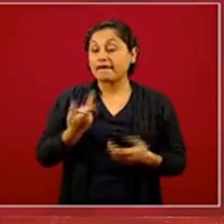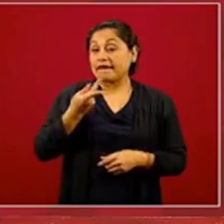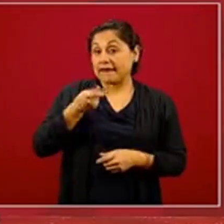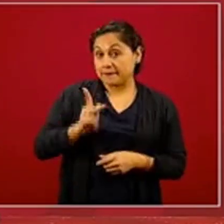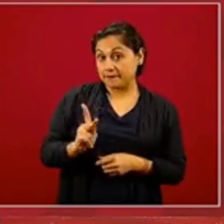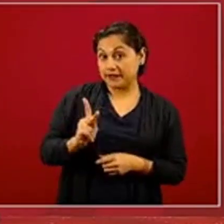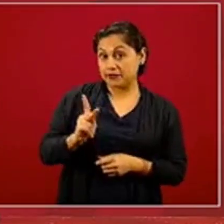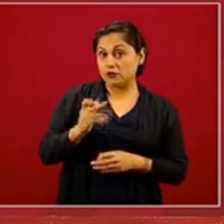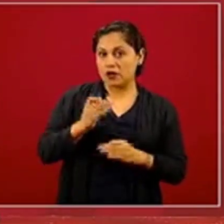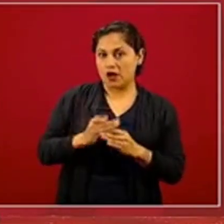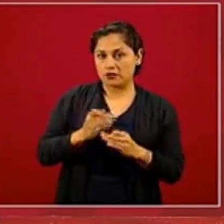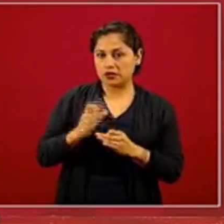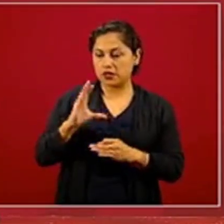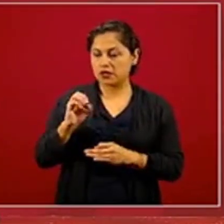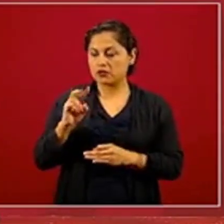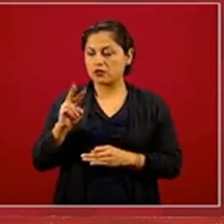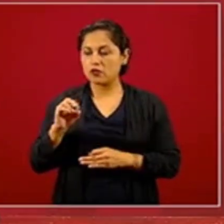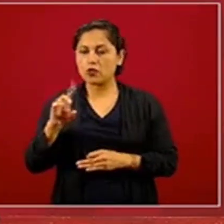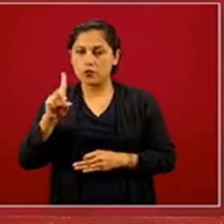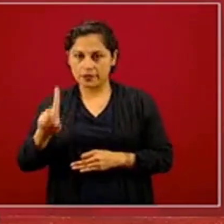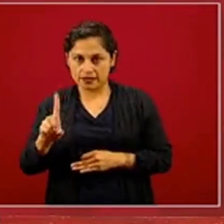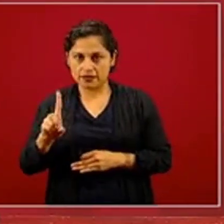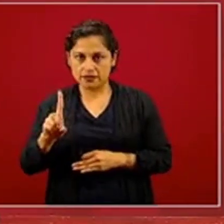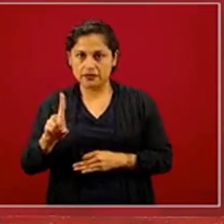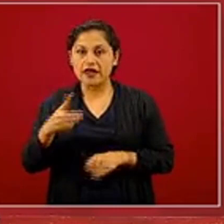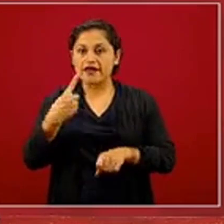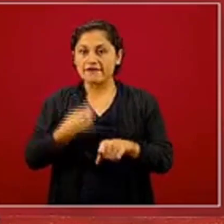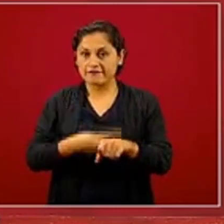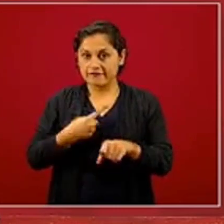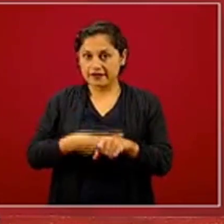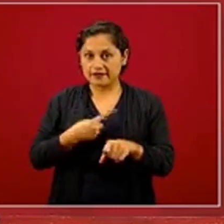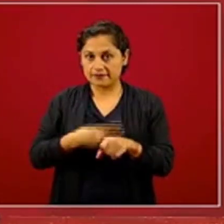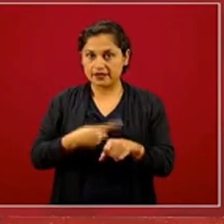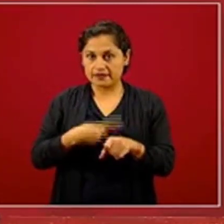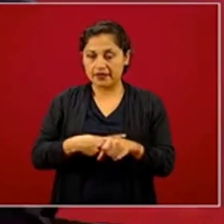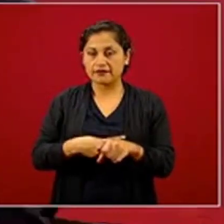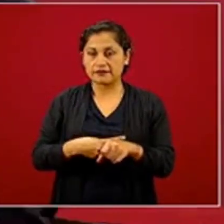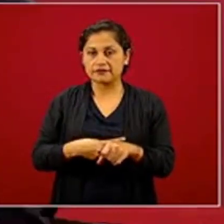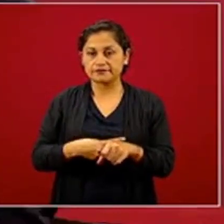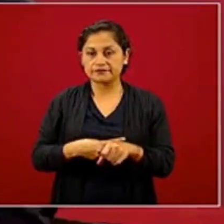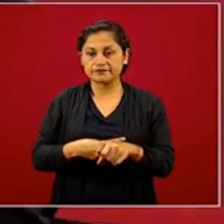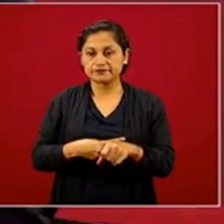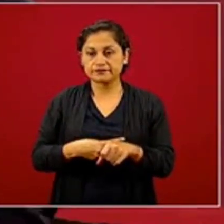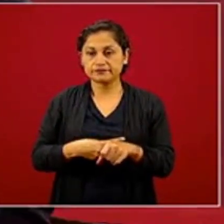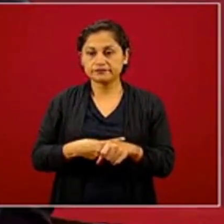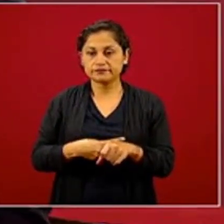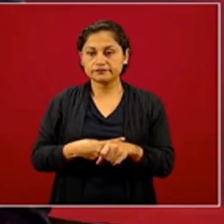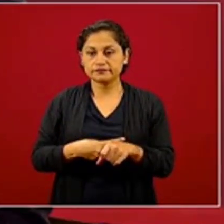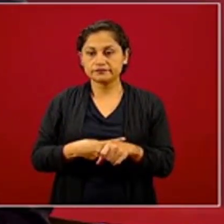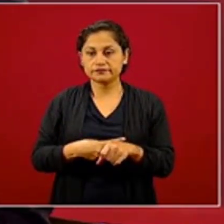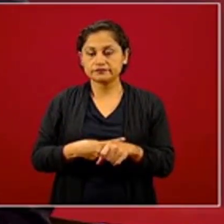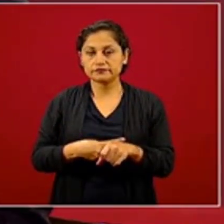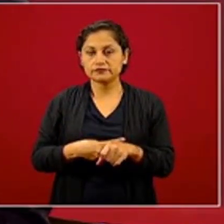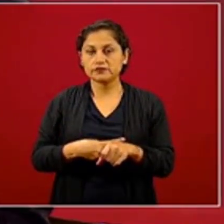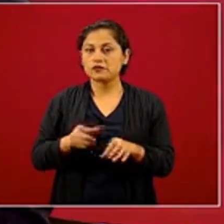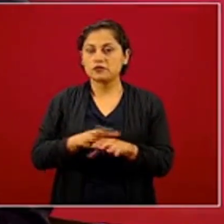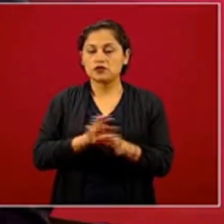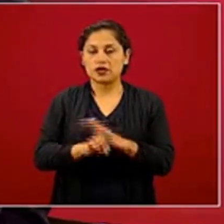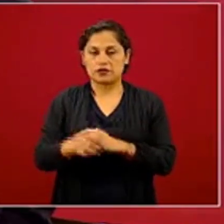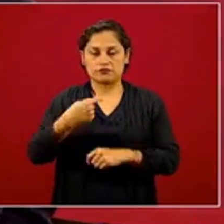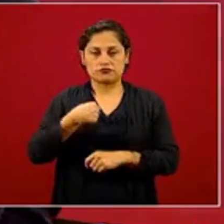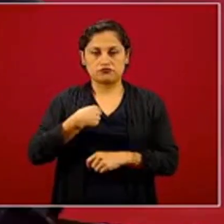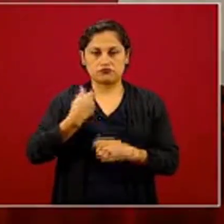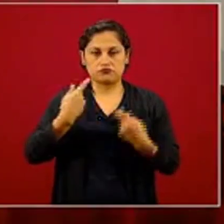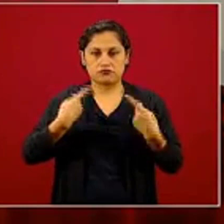sea detenido o retenido por quien utiliza la máscara, estando sano o sana.